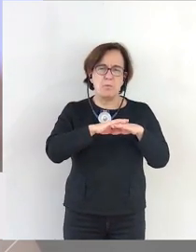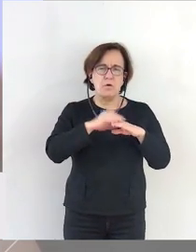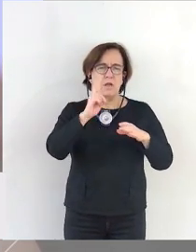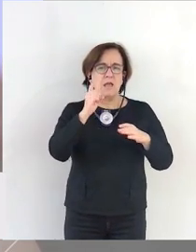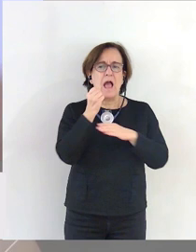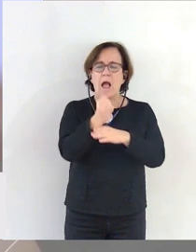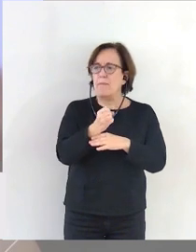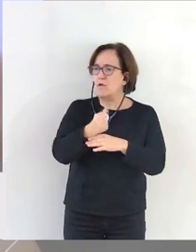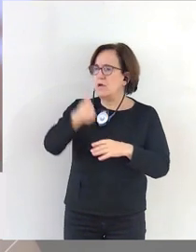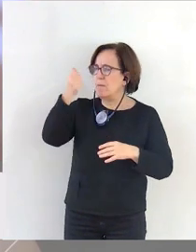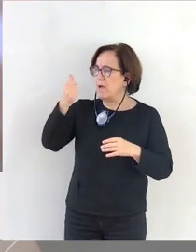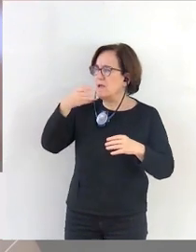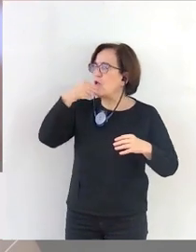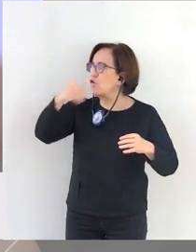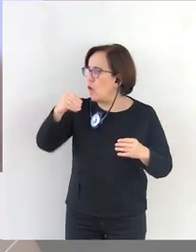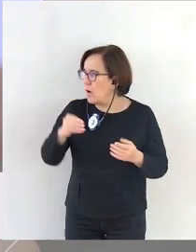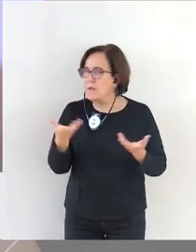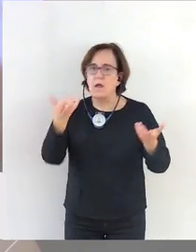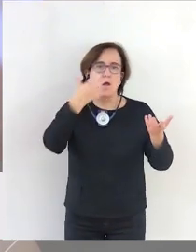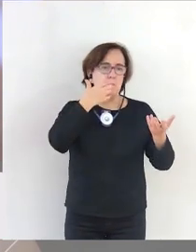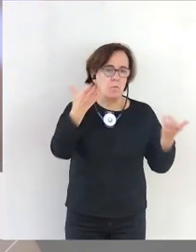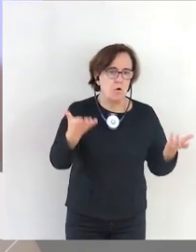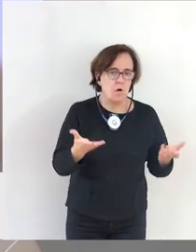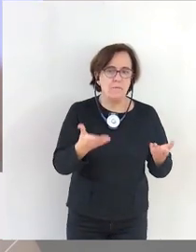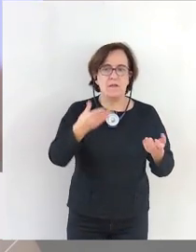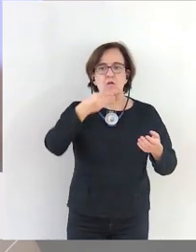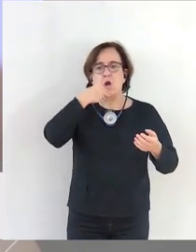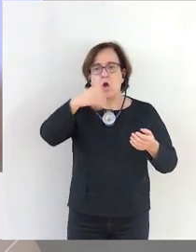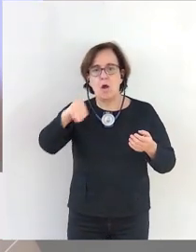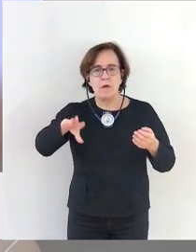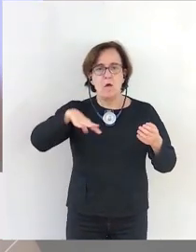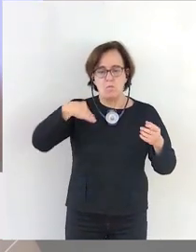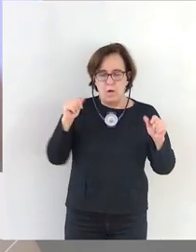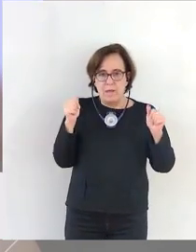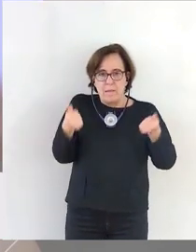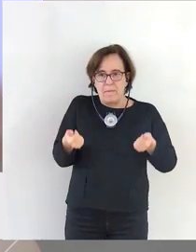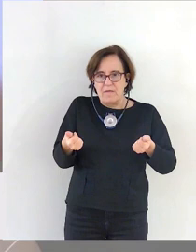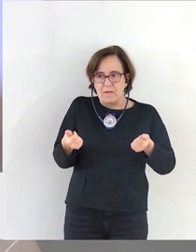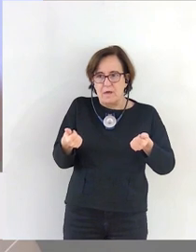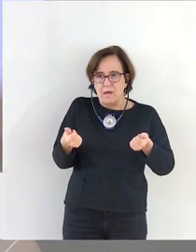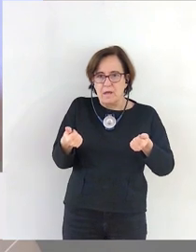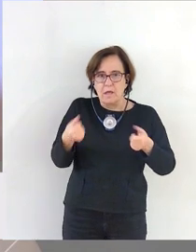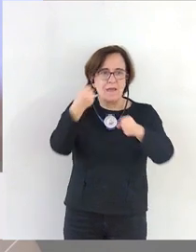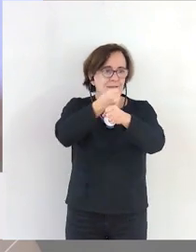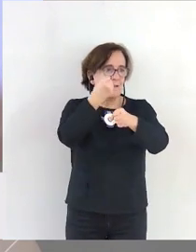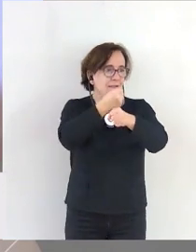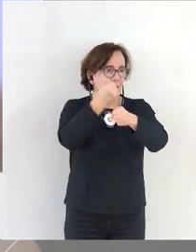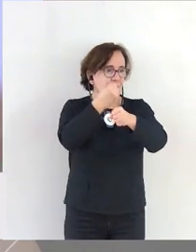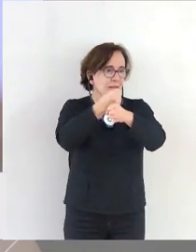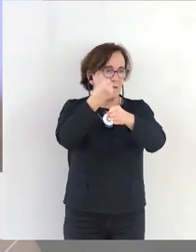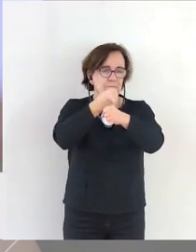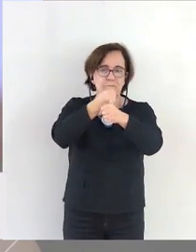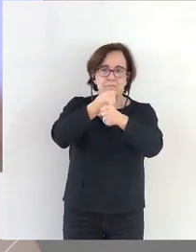más a los jóvenes por ejemplo a que los jóvenes puedan empezar con labores de